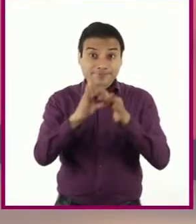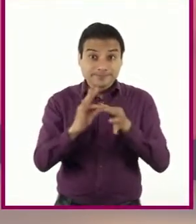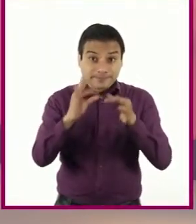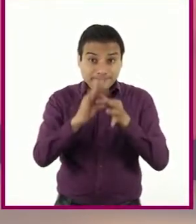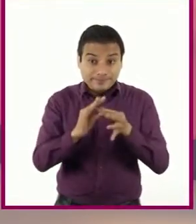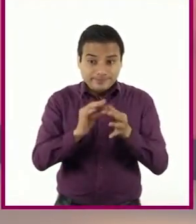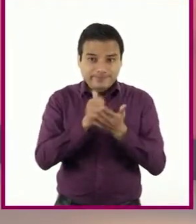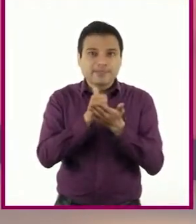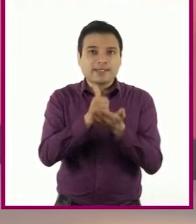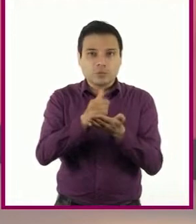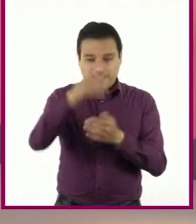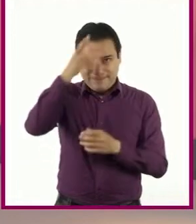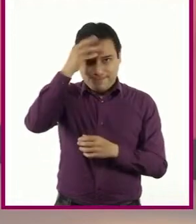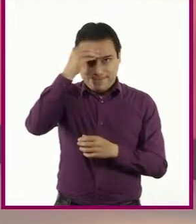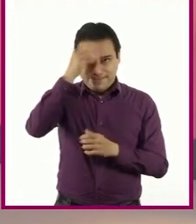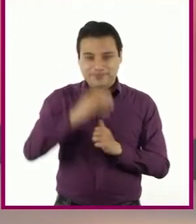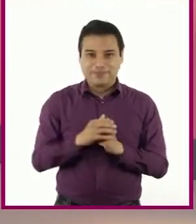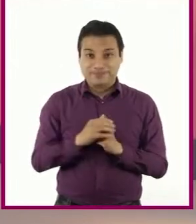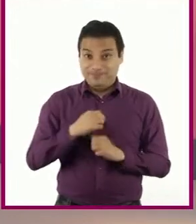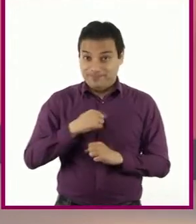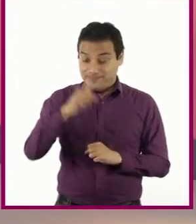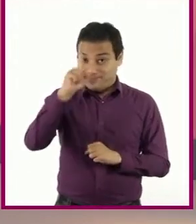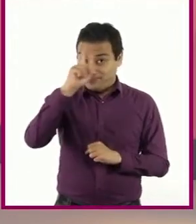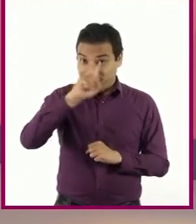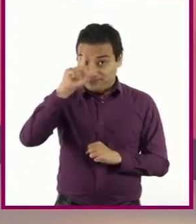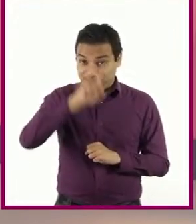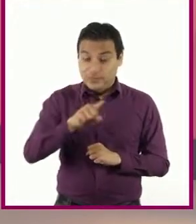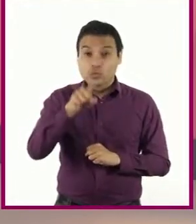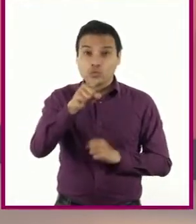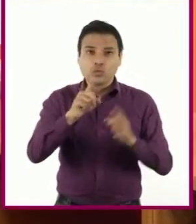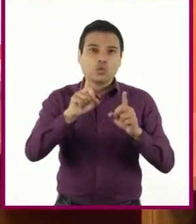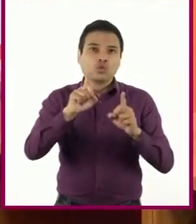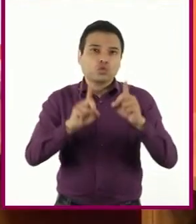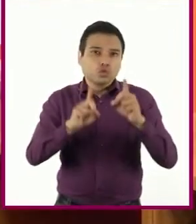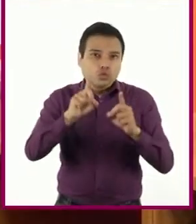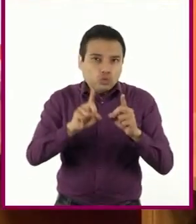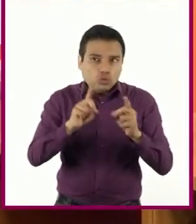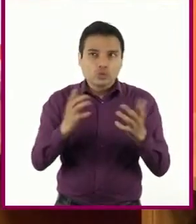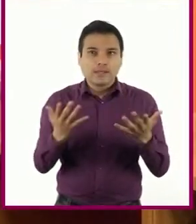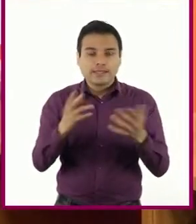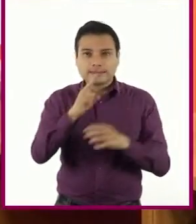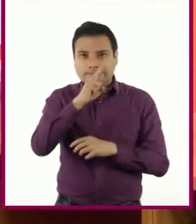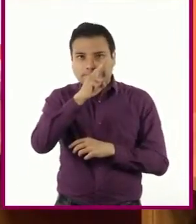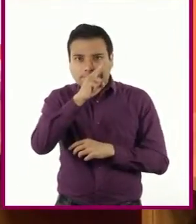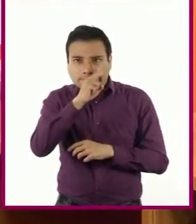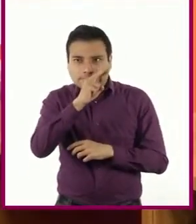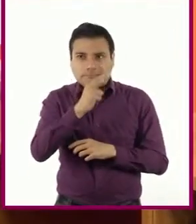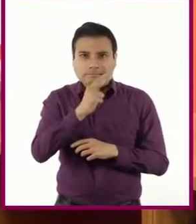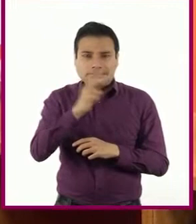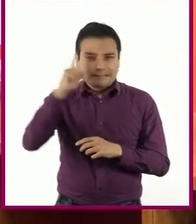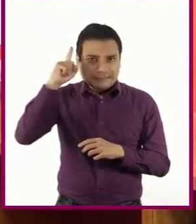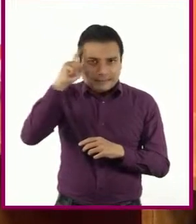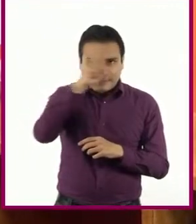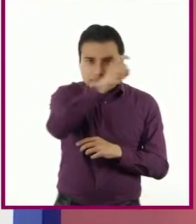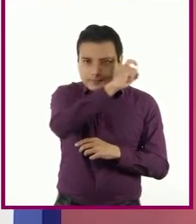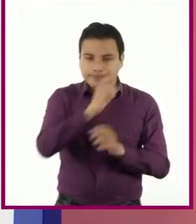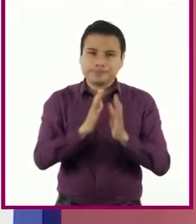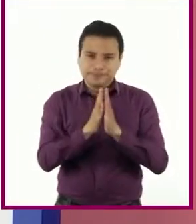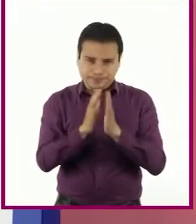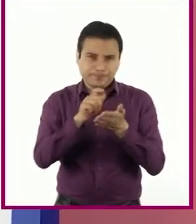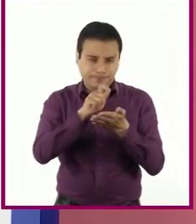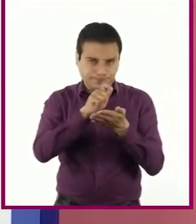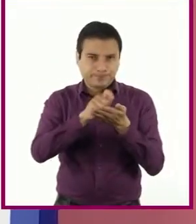su conocimiento, así que les recomiendo llevar un registro de las dudas, inquietudes o dificultades que surjan al resolver